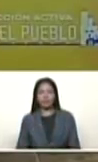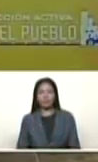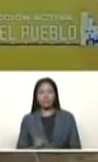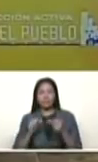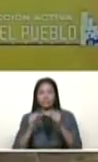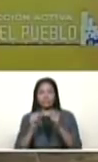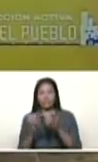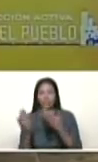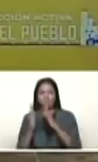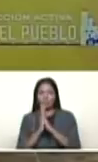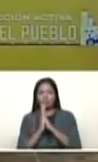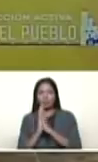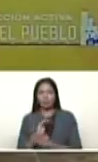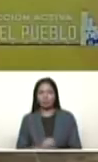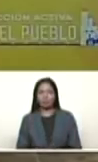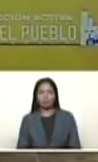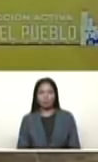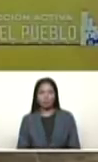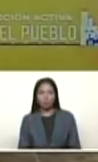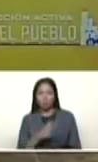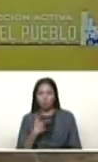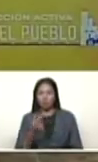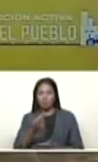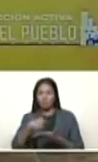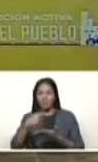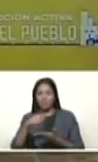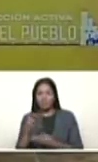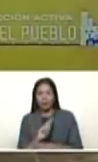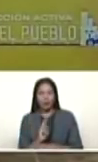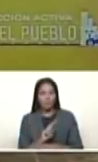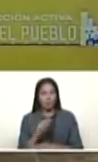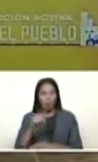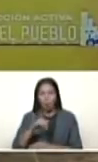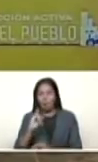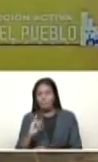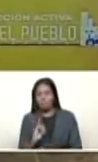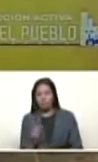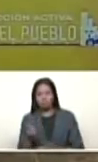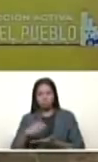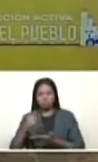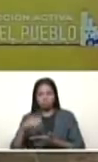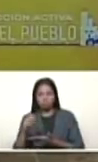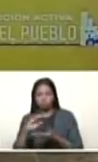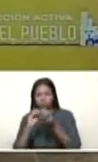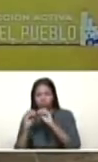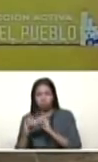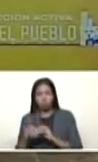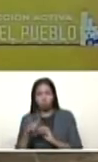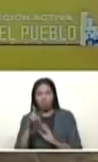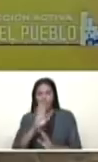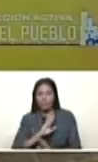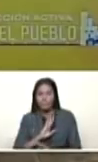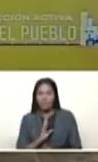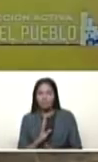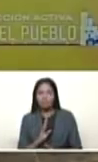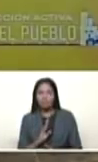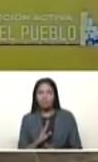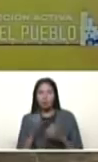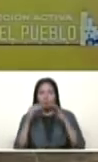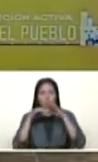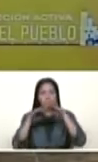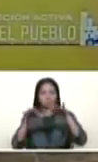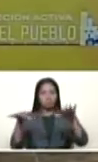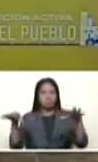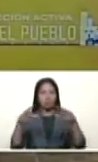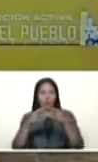Continúa, Maura, por favor. Continuamos. Yo quiero firmar eso pronto, hoy mismo. Actualizado así y que ustedes lo divulguen, lo